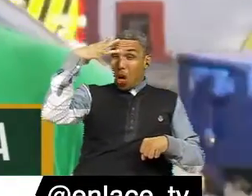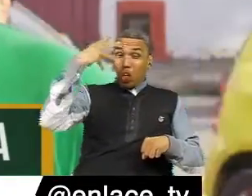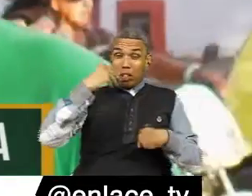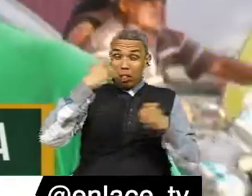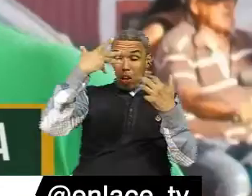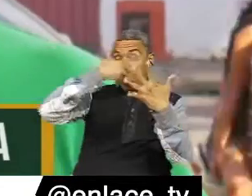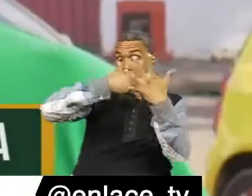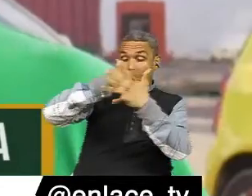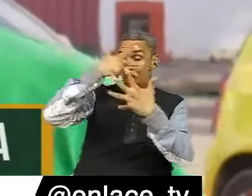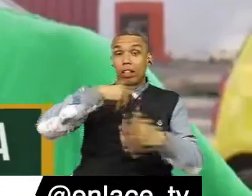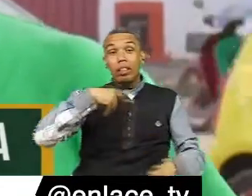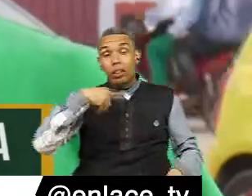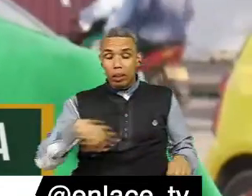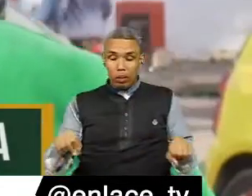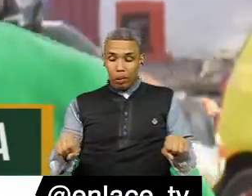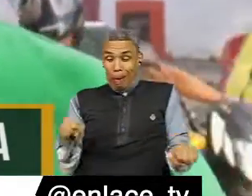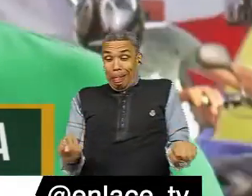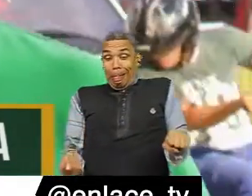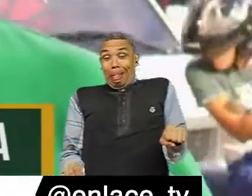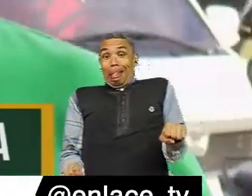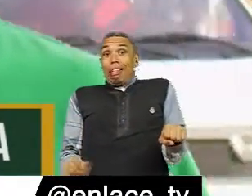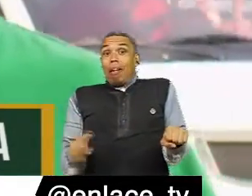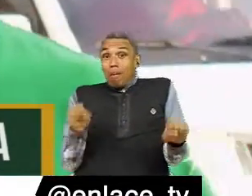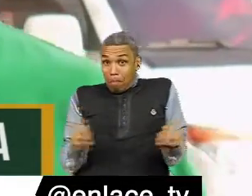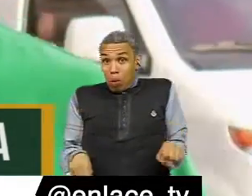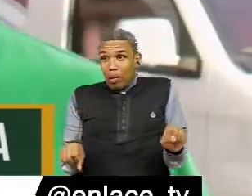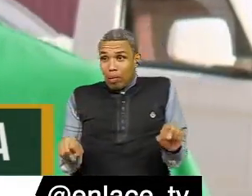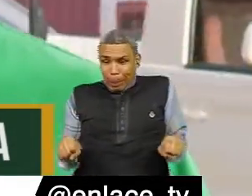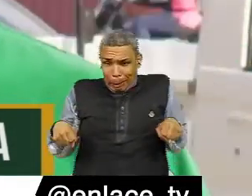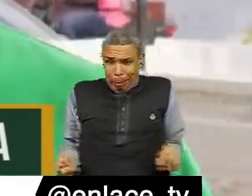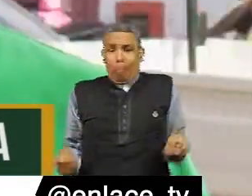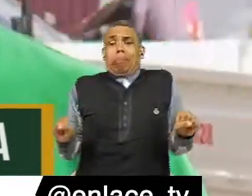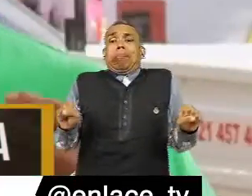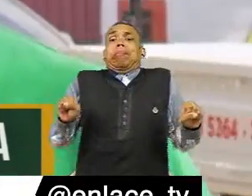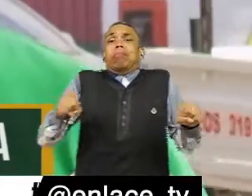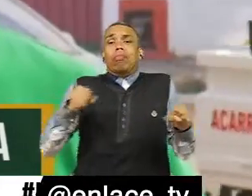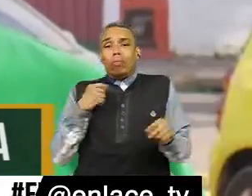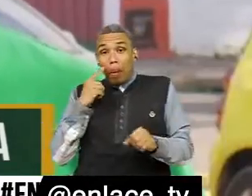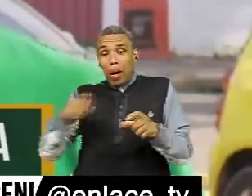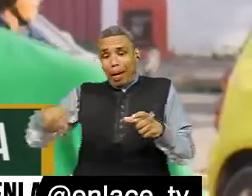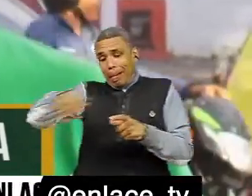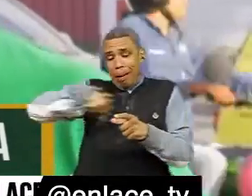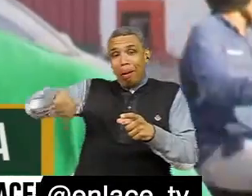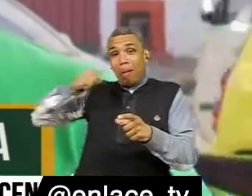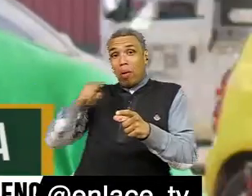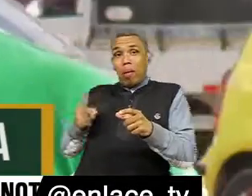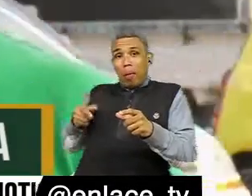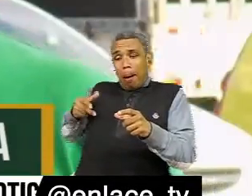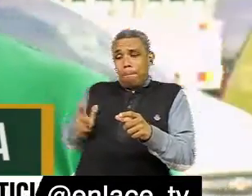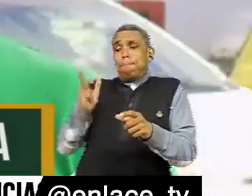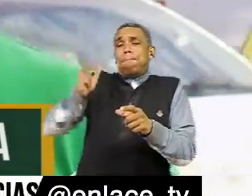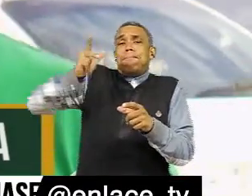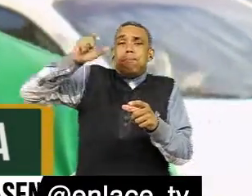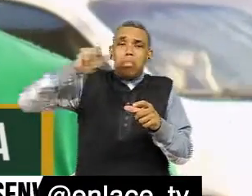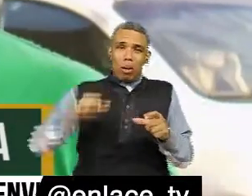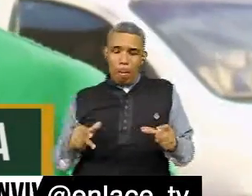los ojos, entonces traté de hacer brincar la moto un poquito y gracias a Dios pues pasé por toda la mitad del vehículo del hueco,